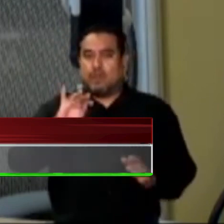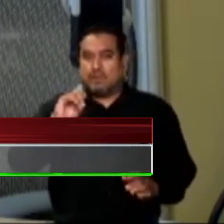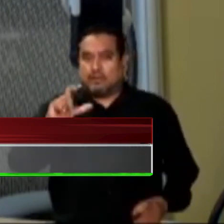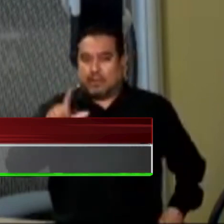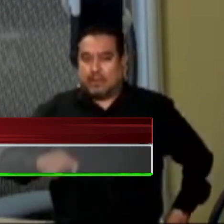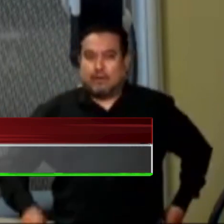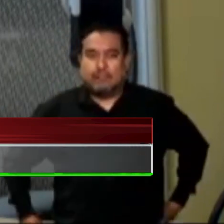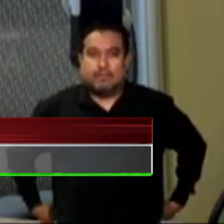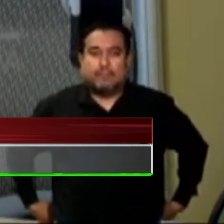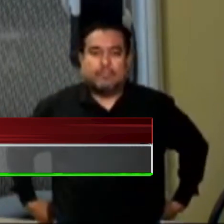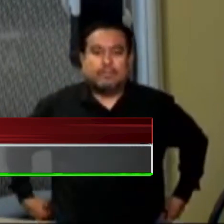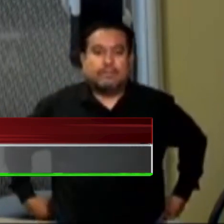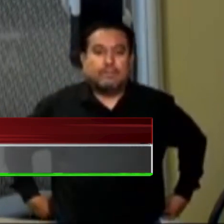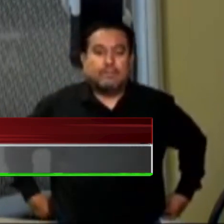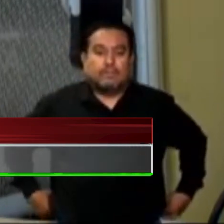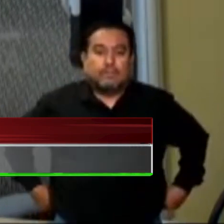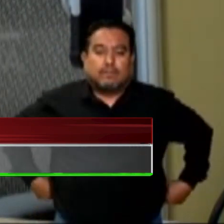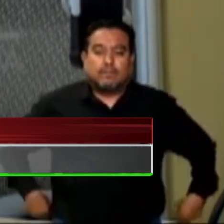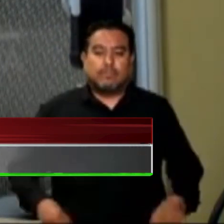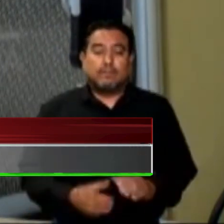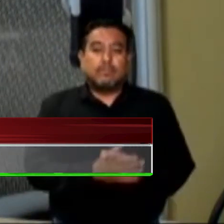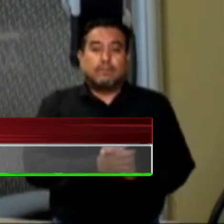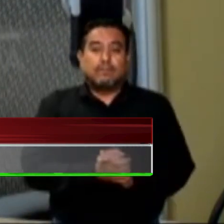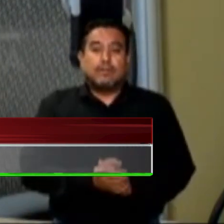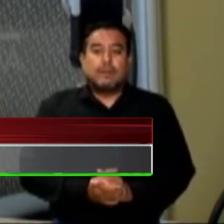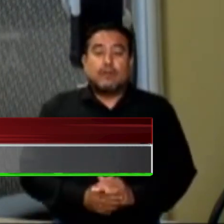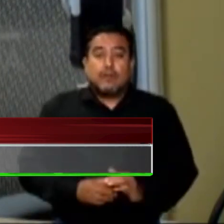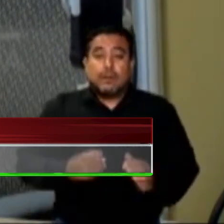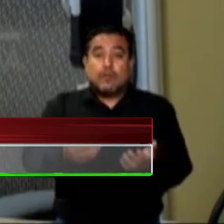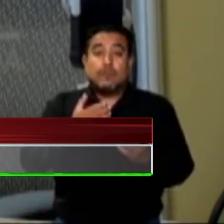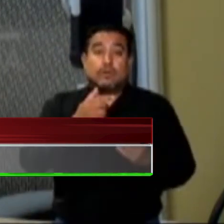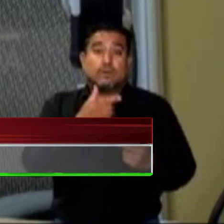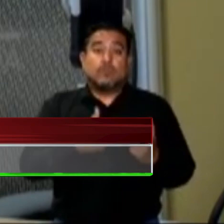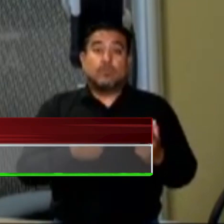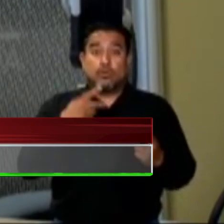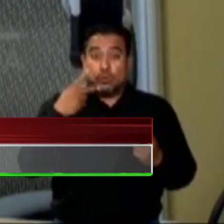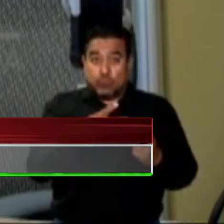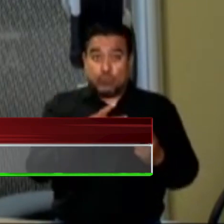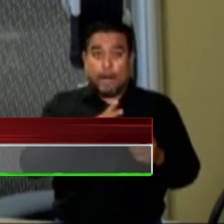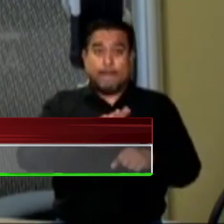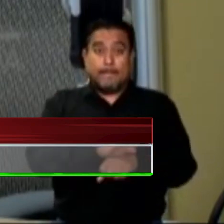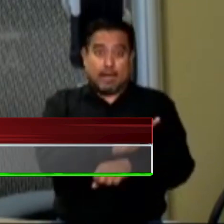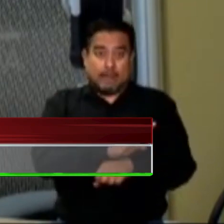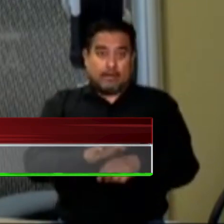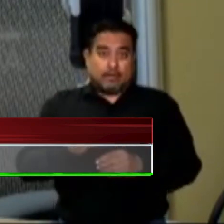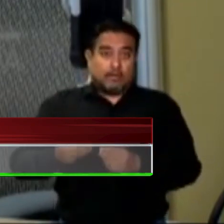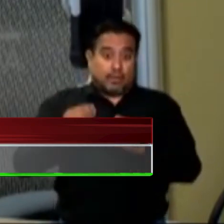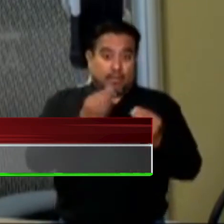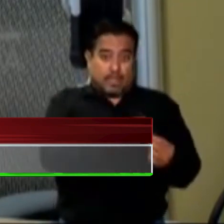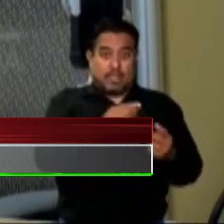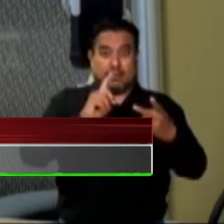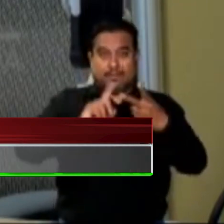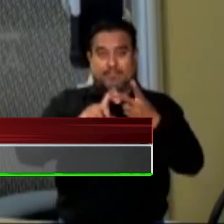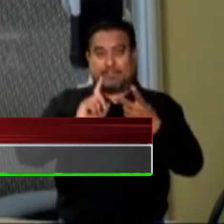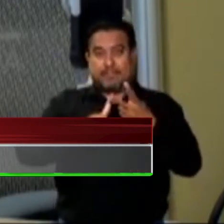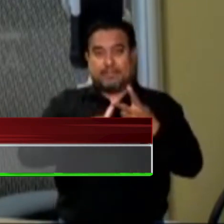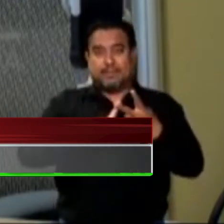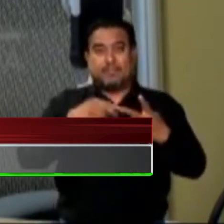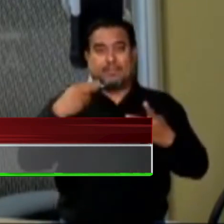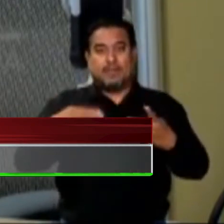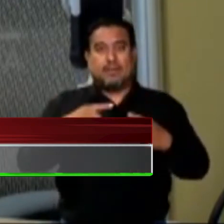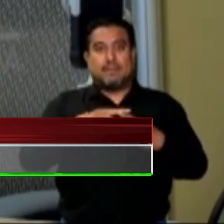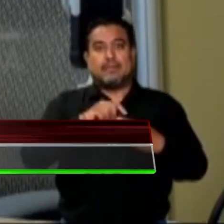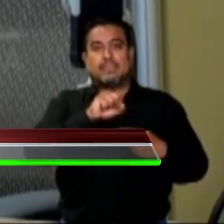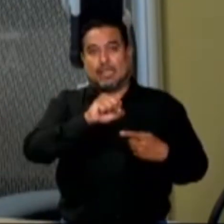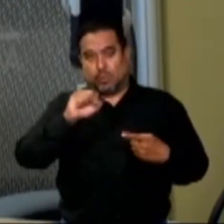ocupa, no hay impedimento administrativo para ser beneficiario del apoyo complementario de seguridad